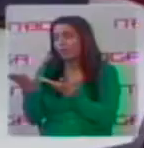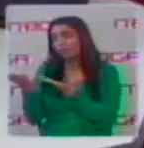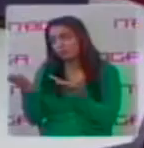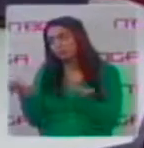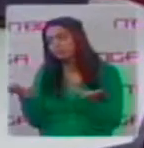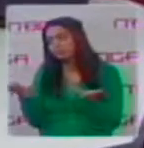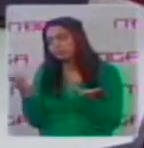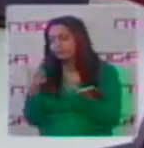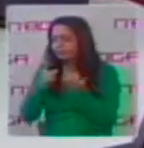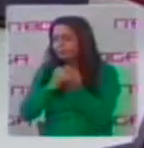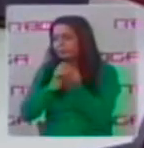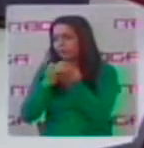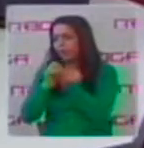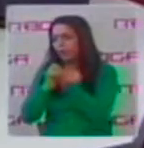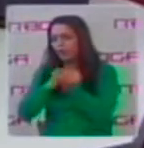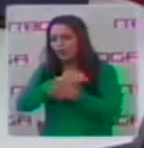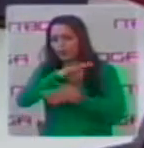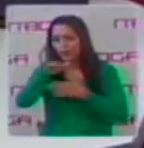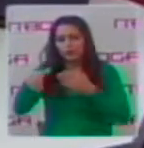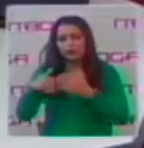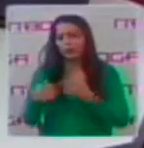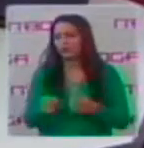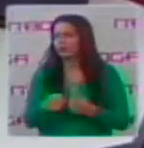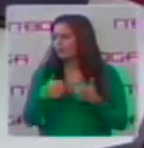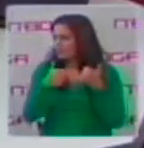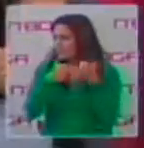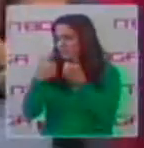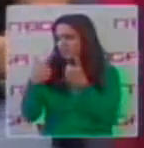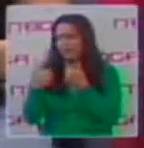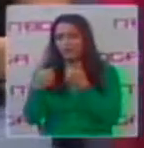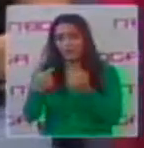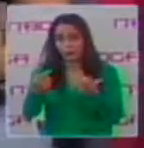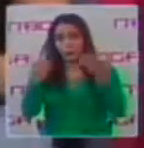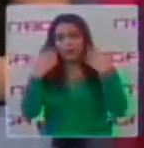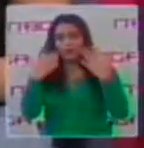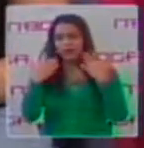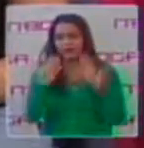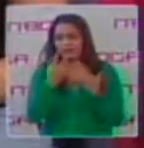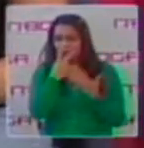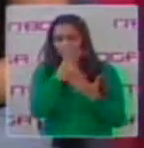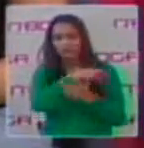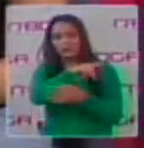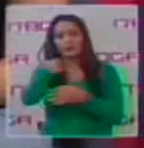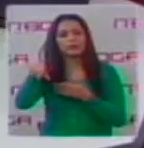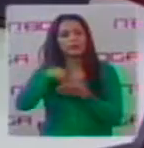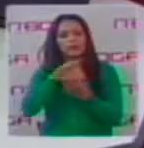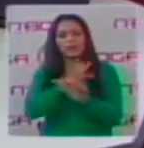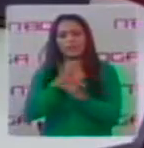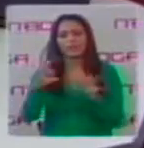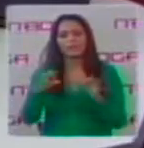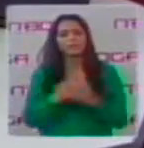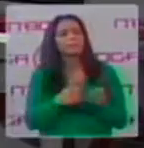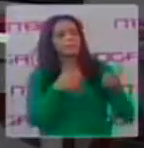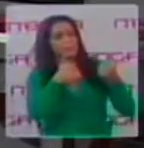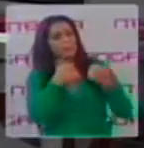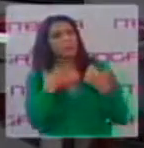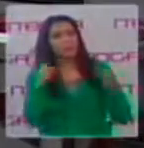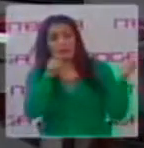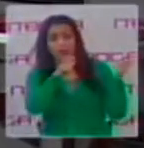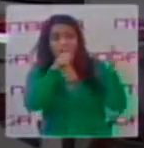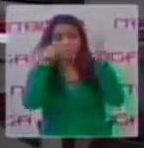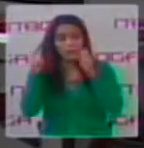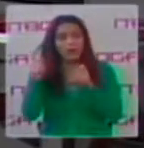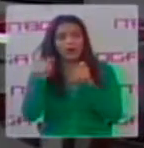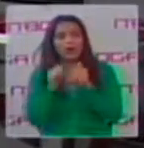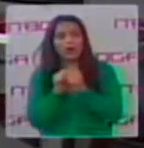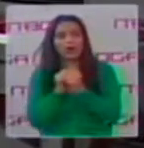Y, sobre todo, ganamos los guayaquileños en el momento de que vamos a tener una ciudad más limpia. De acuerdo. Ahora, Carla, esta campaña pues da un paso